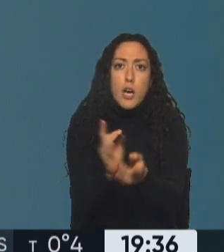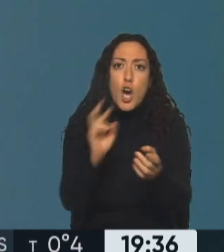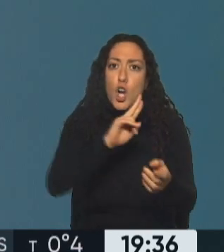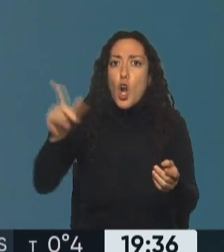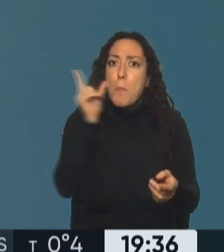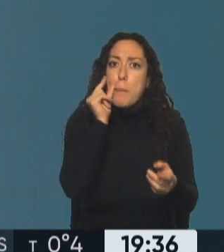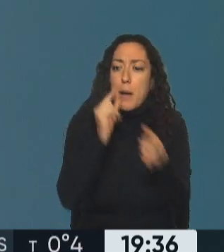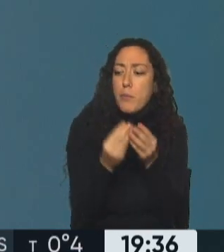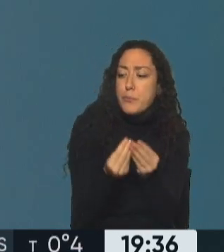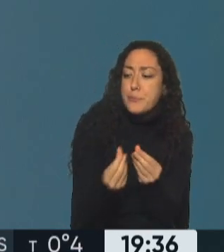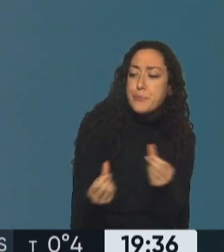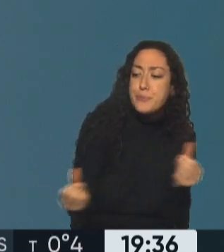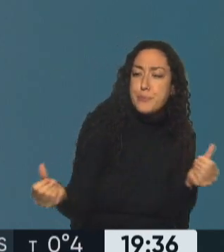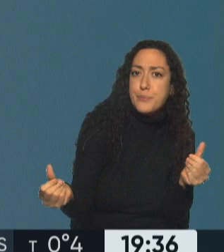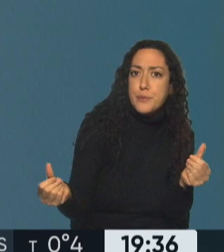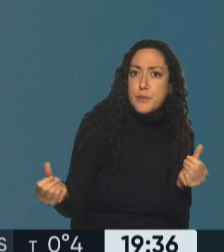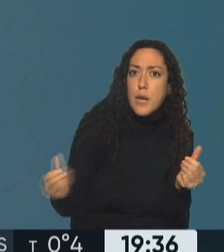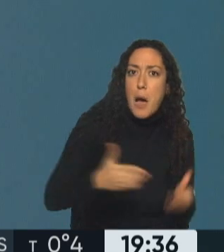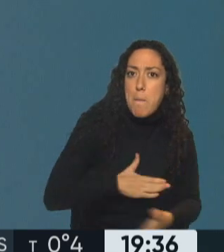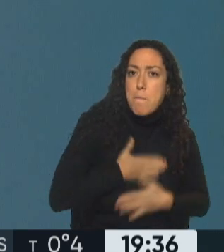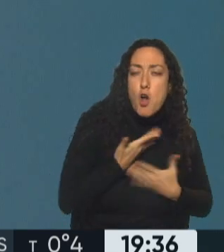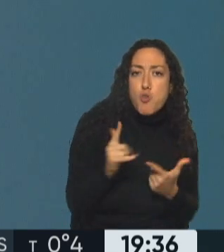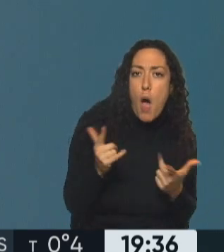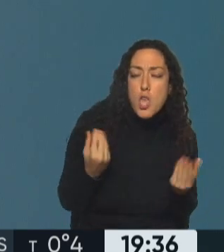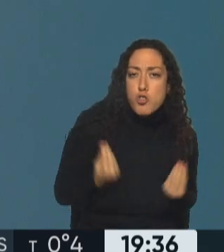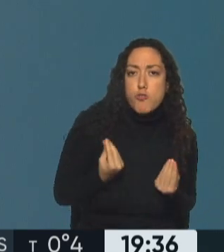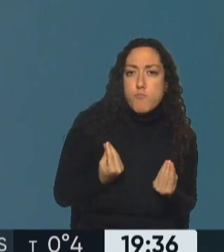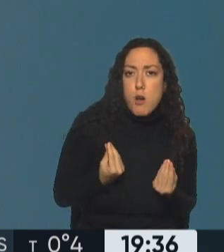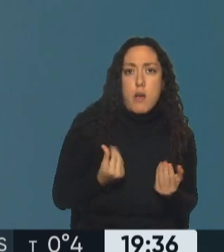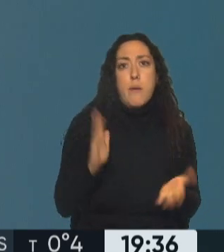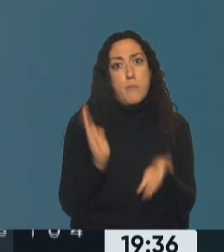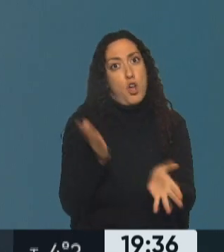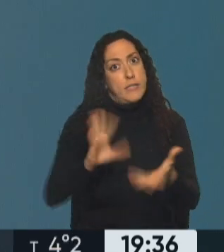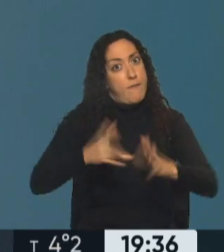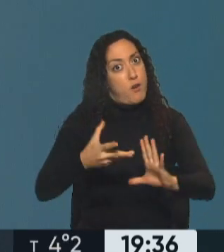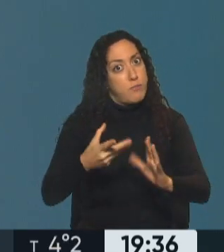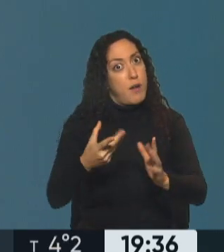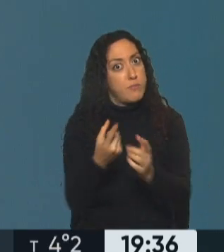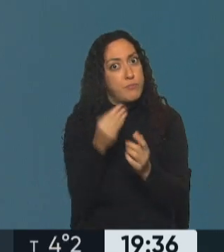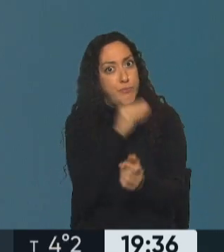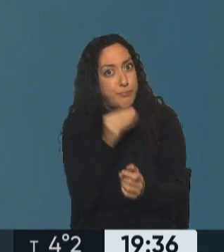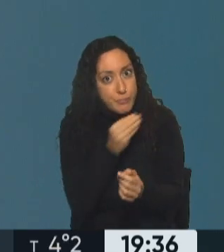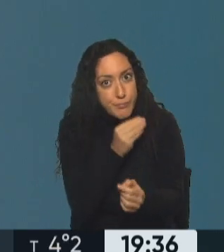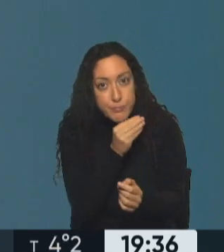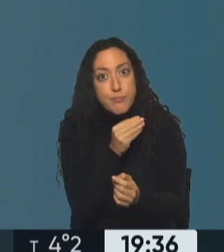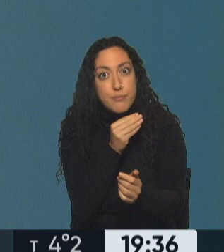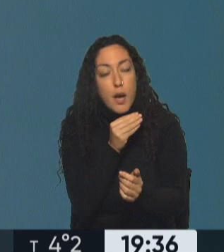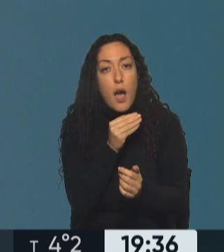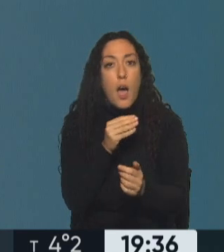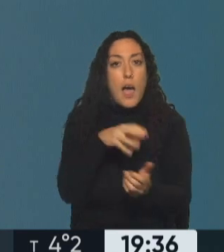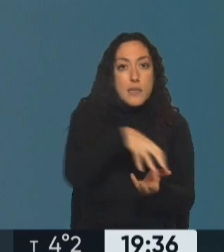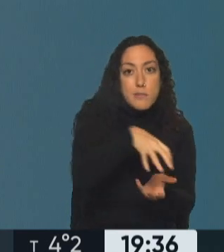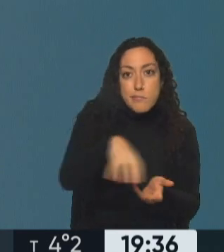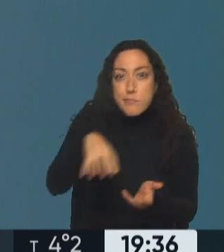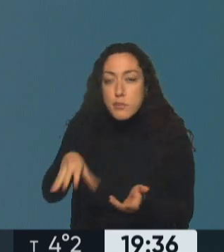que significa el desamor, ¿no? Entonces, ¿cómo la violencia puede hacerse presente en distintos espectros de